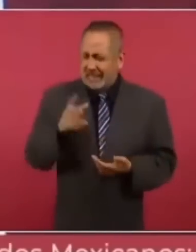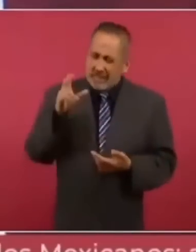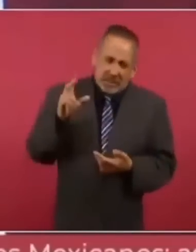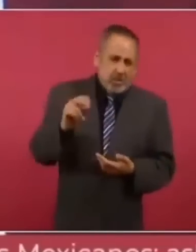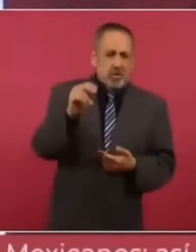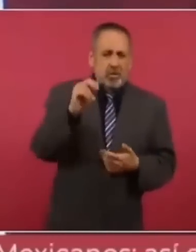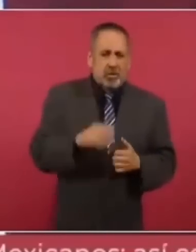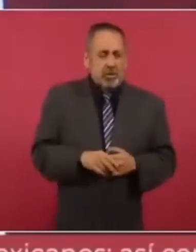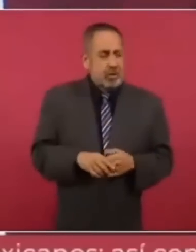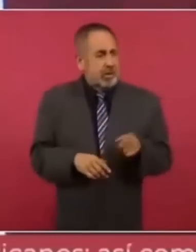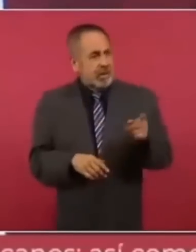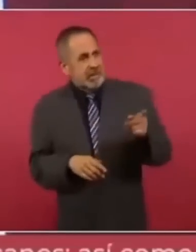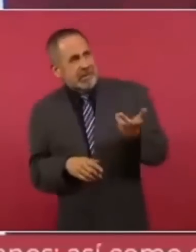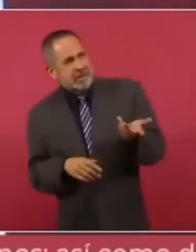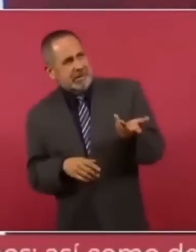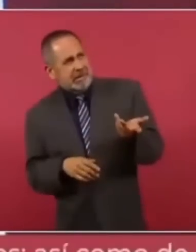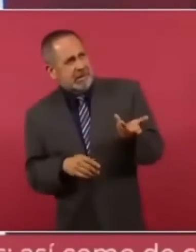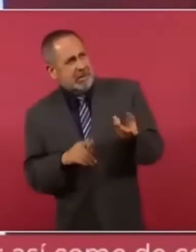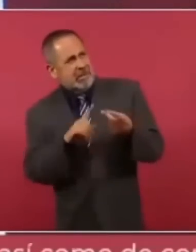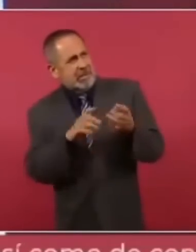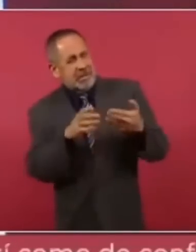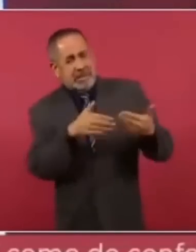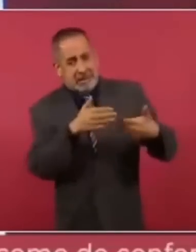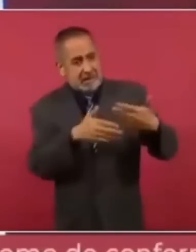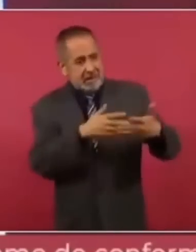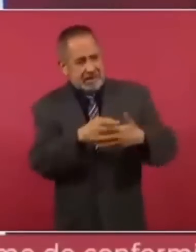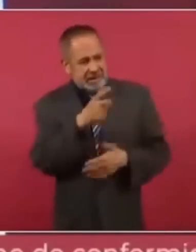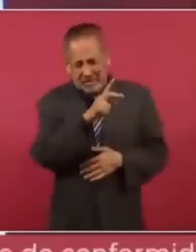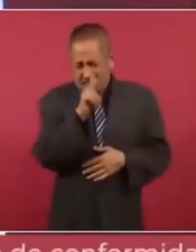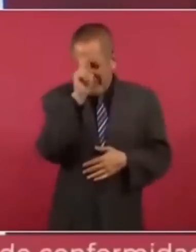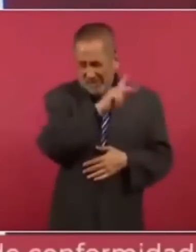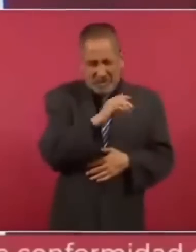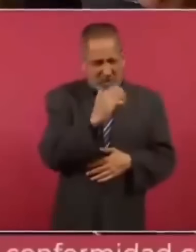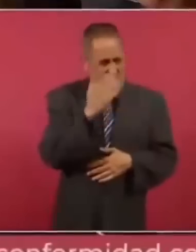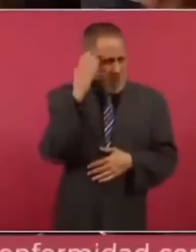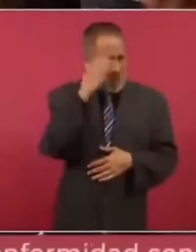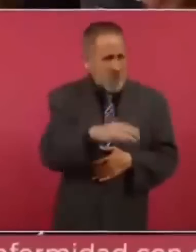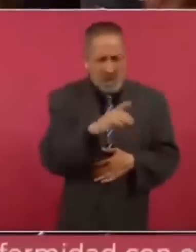Es civilización. Eso es barbarie.